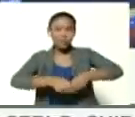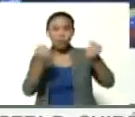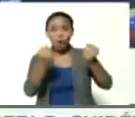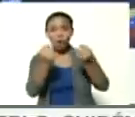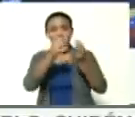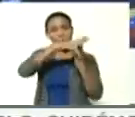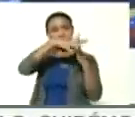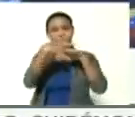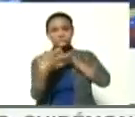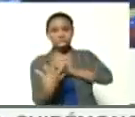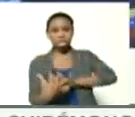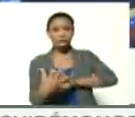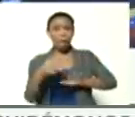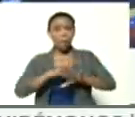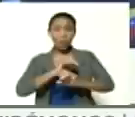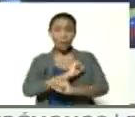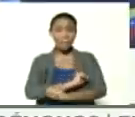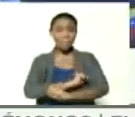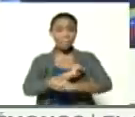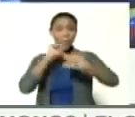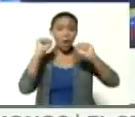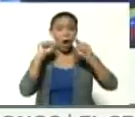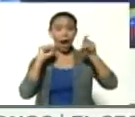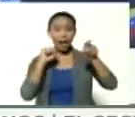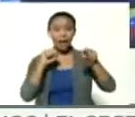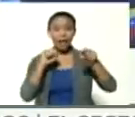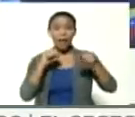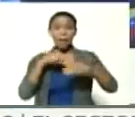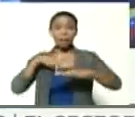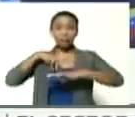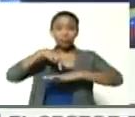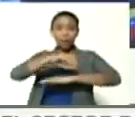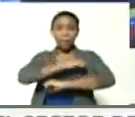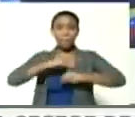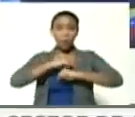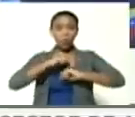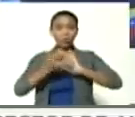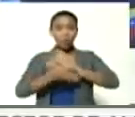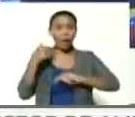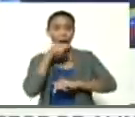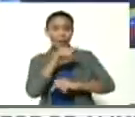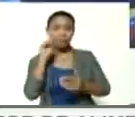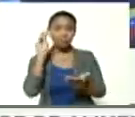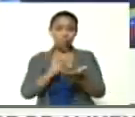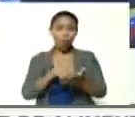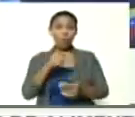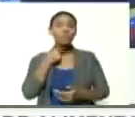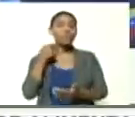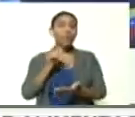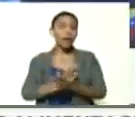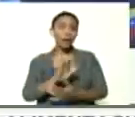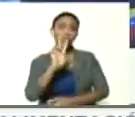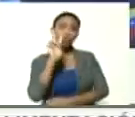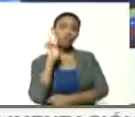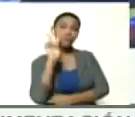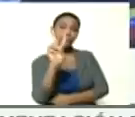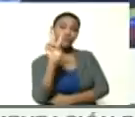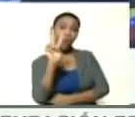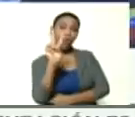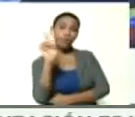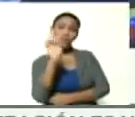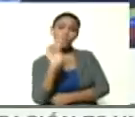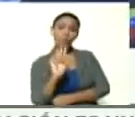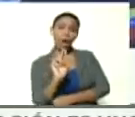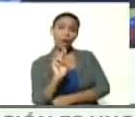con bombas, si hay minas antipersonales, antipersonas, y murieron dos